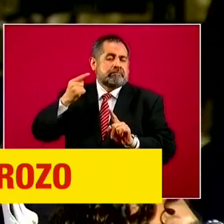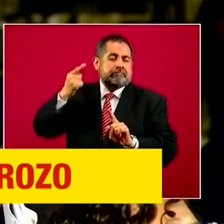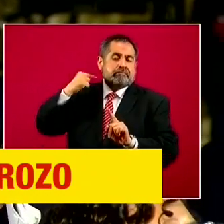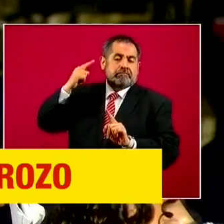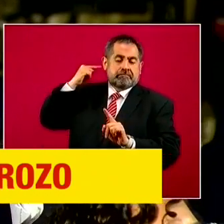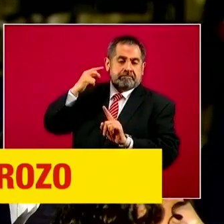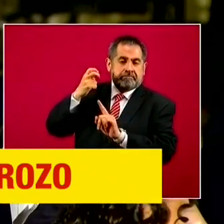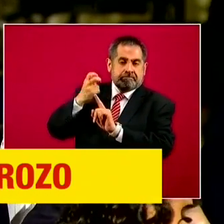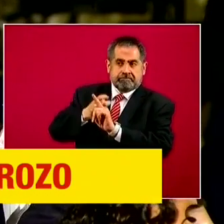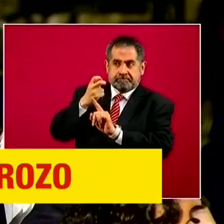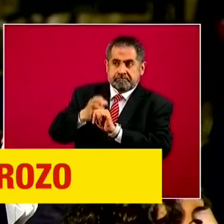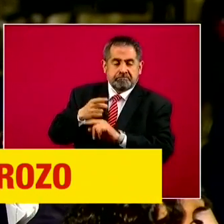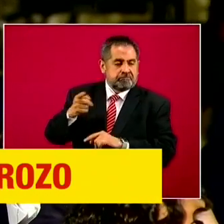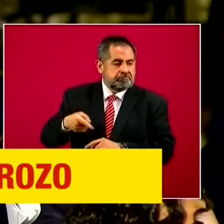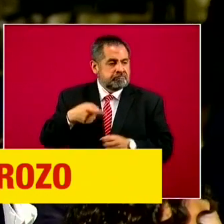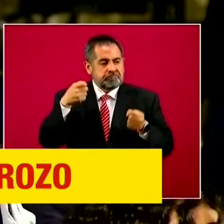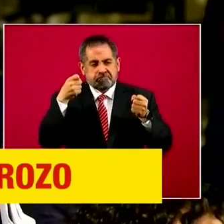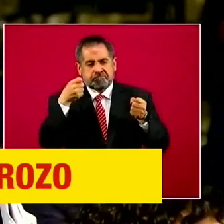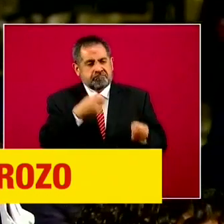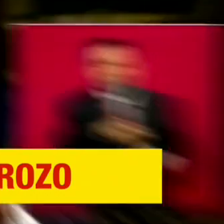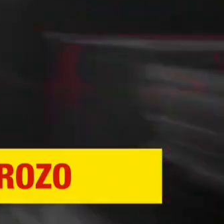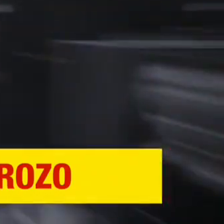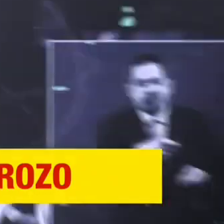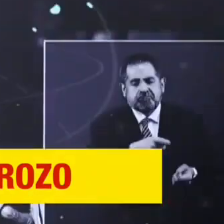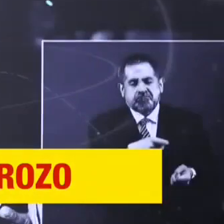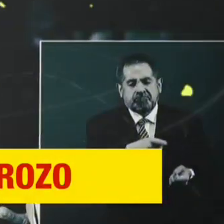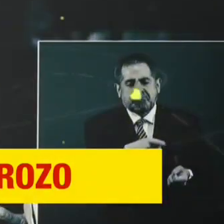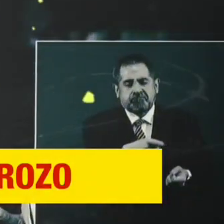seguro habría amanecido con moscas en la boca.